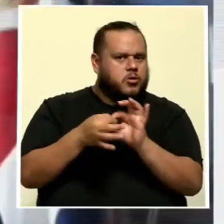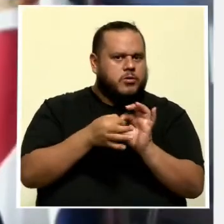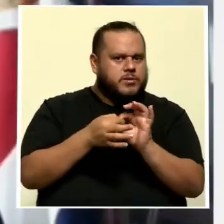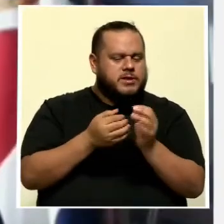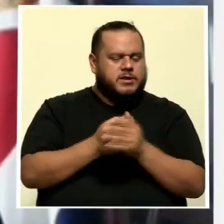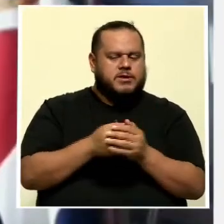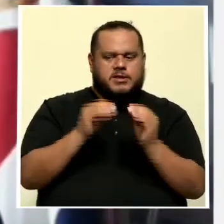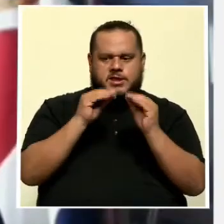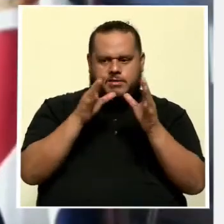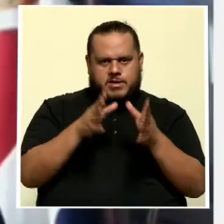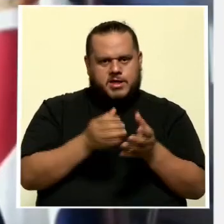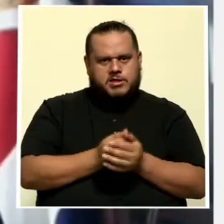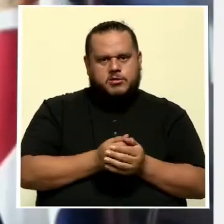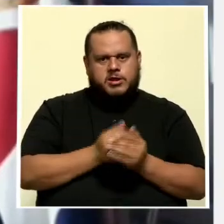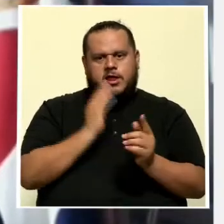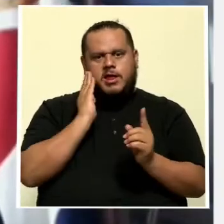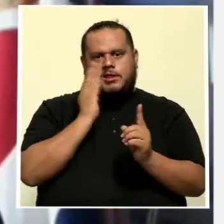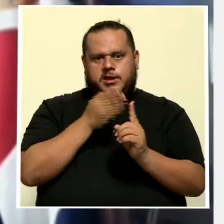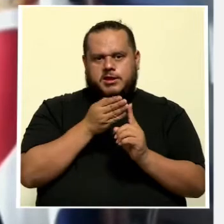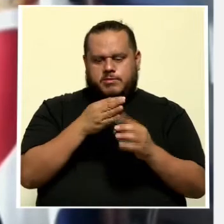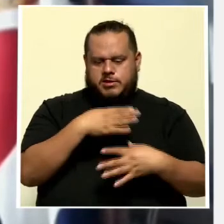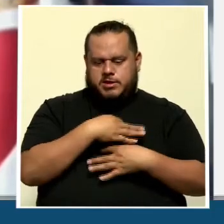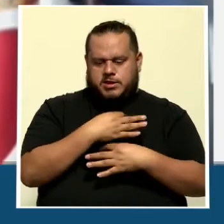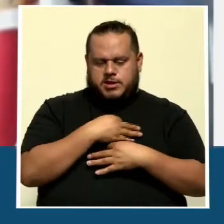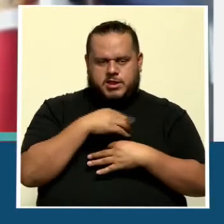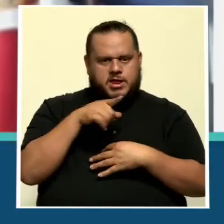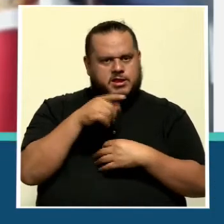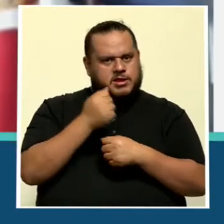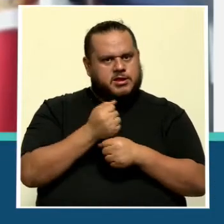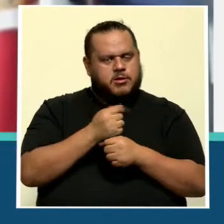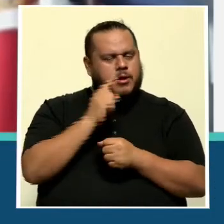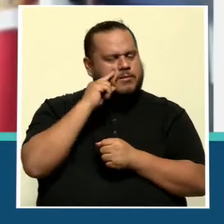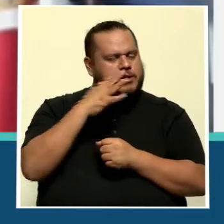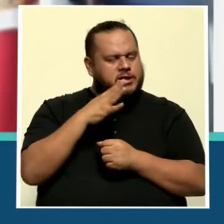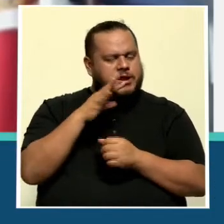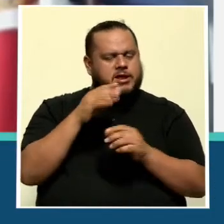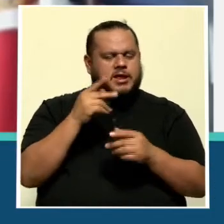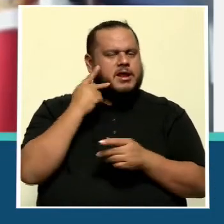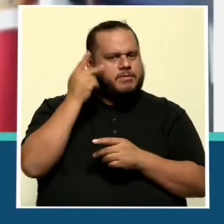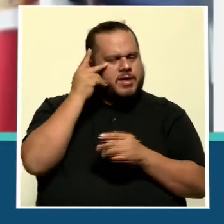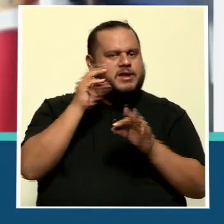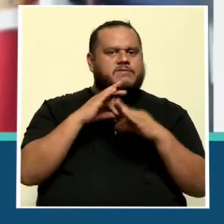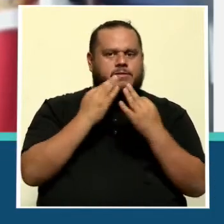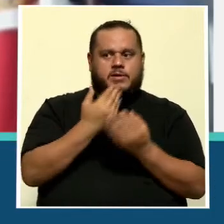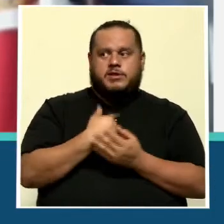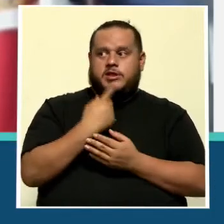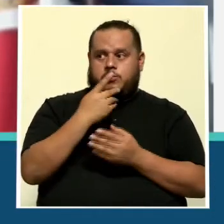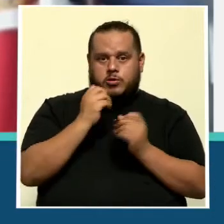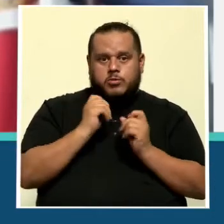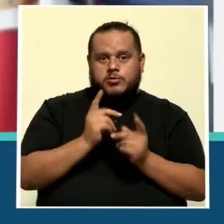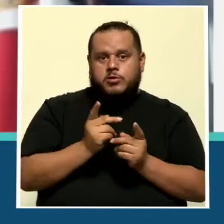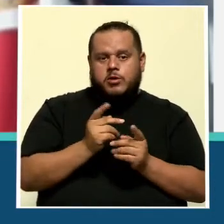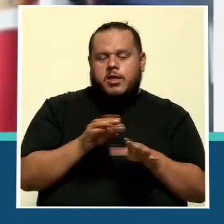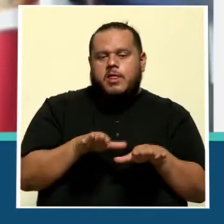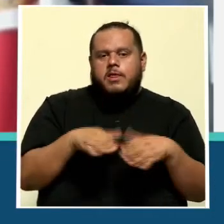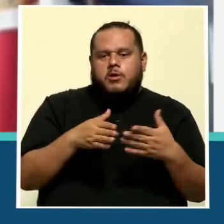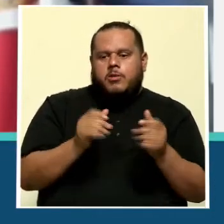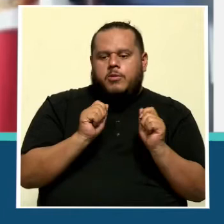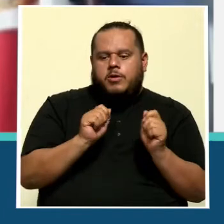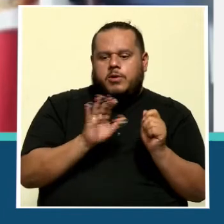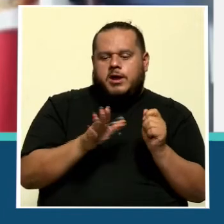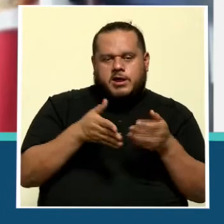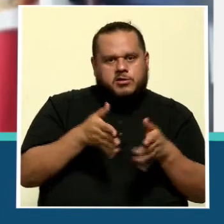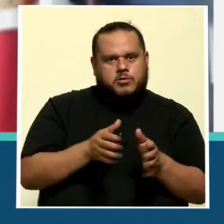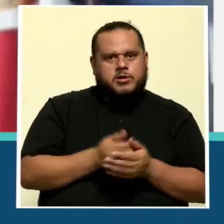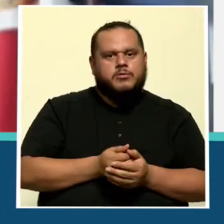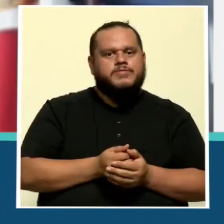de maestros directamente interesadas en la gestión. Pareciera que el padre de familia va a tener una opción de cómo educar a su hijo.